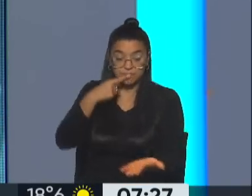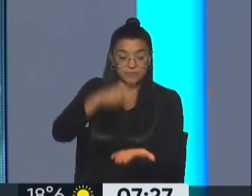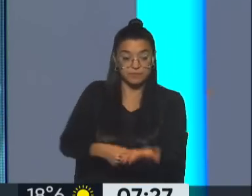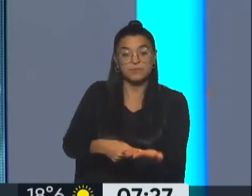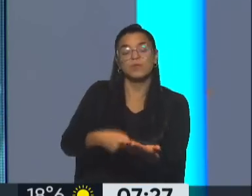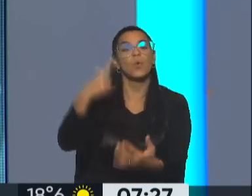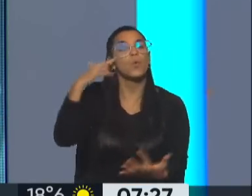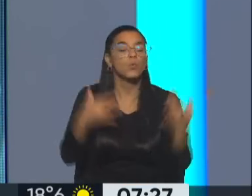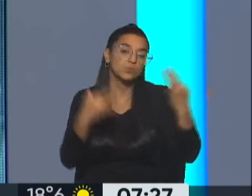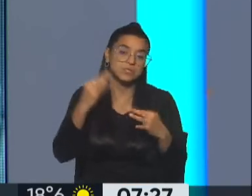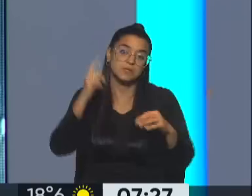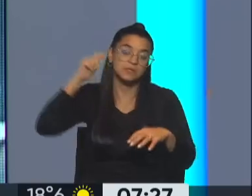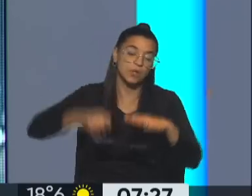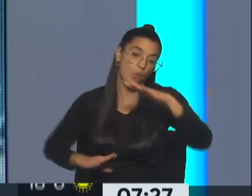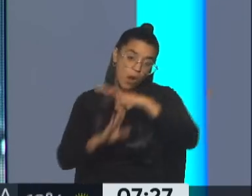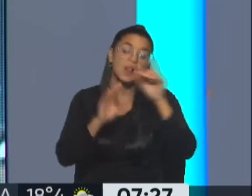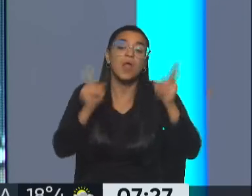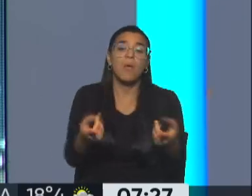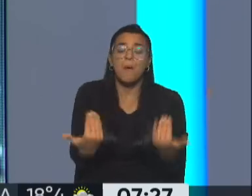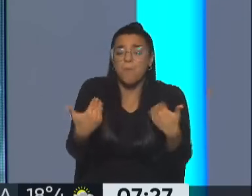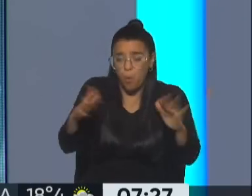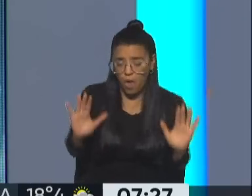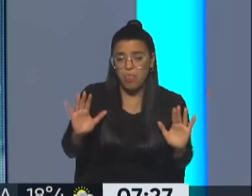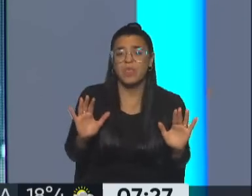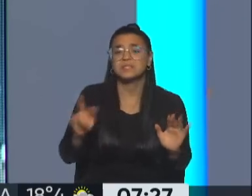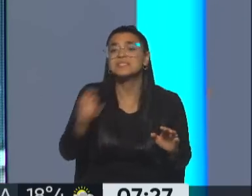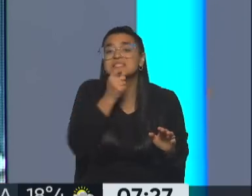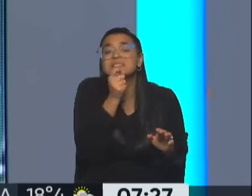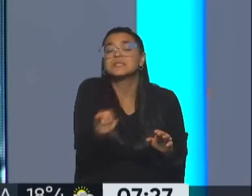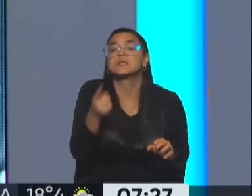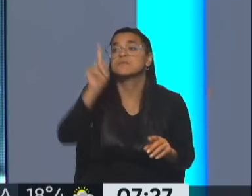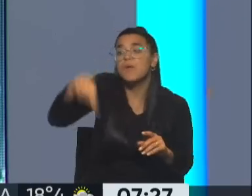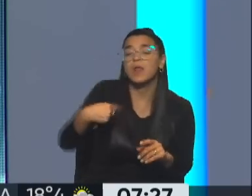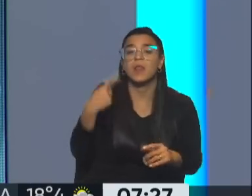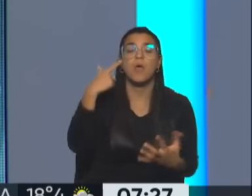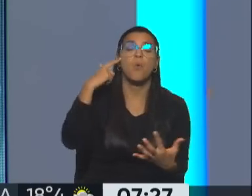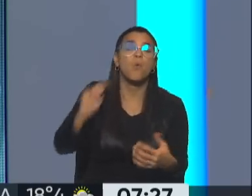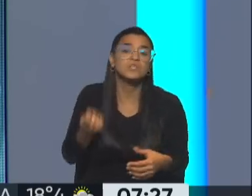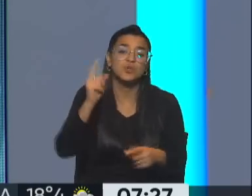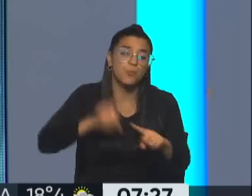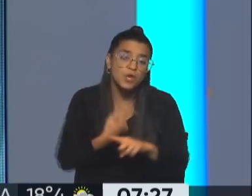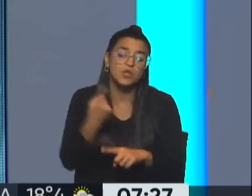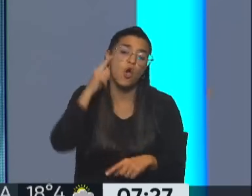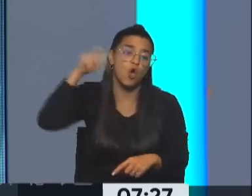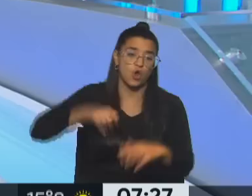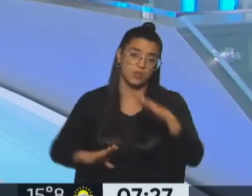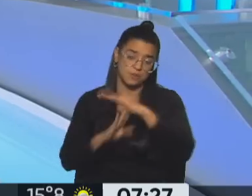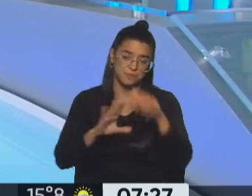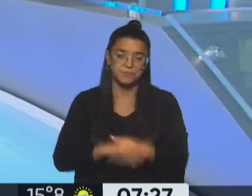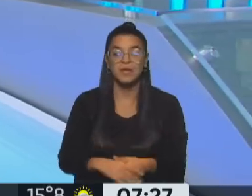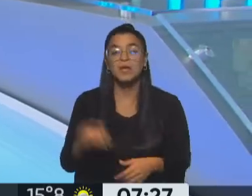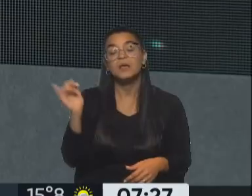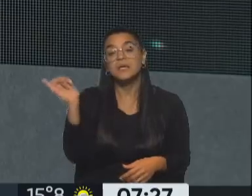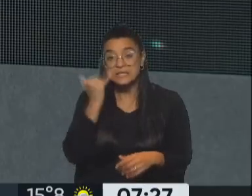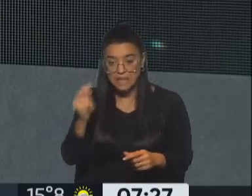este fallo del alto tribunal, también podría formar parte, si es causal de juicio político o no, a la Corte Suprema de Justicia de la Nación. Ya escuchamos